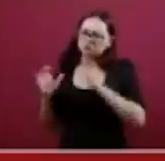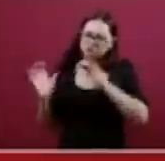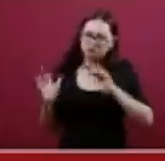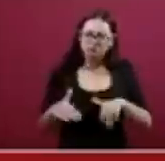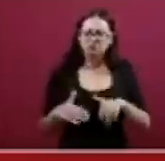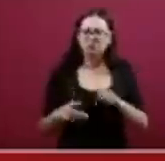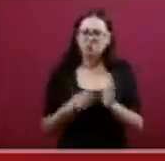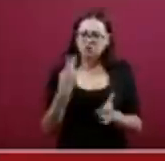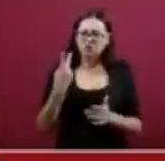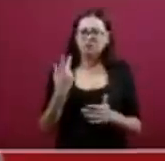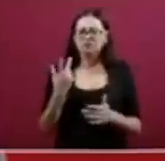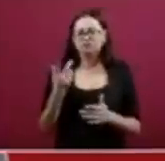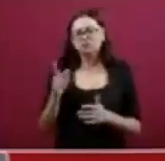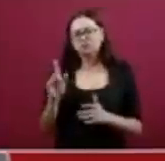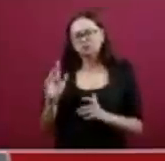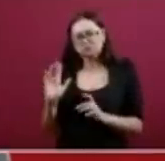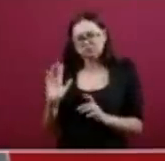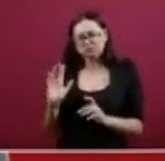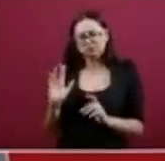características,